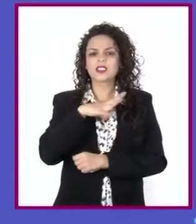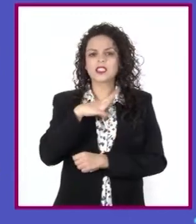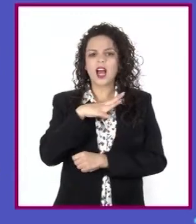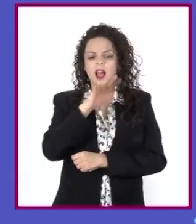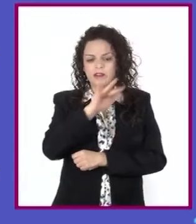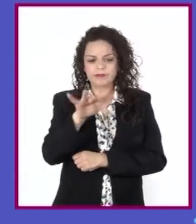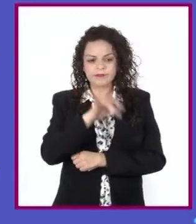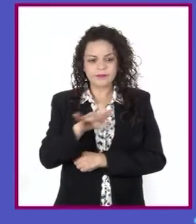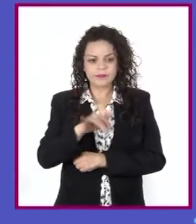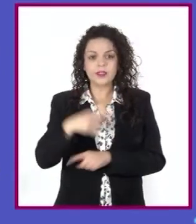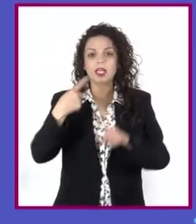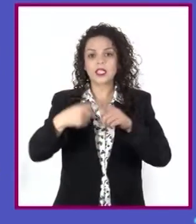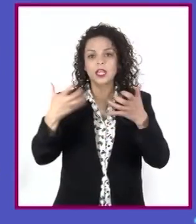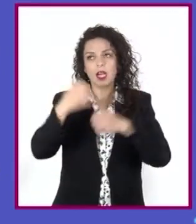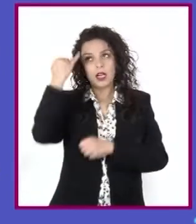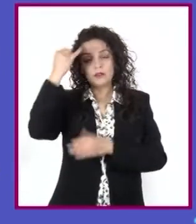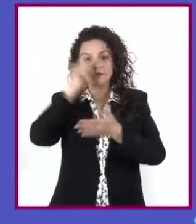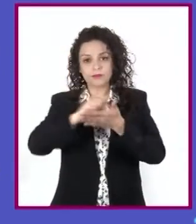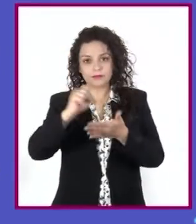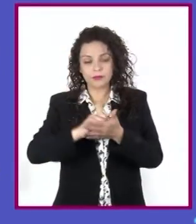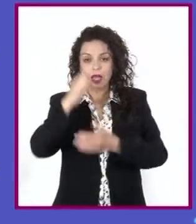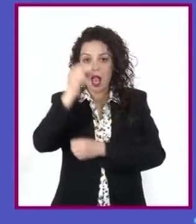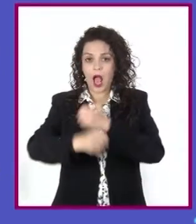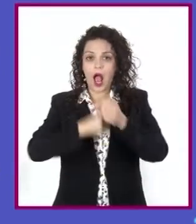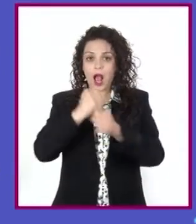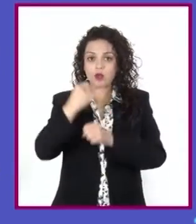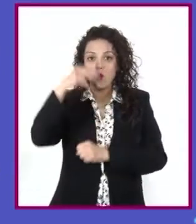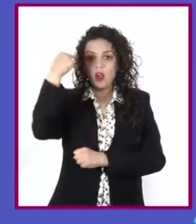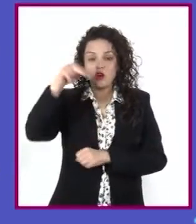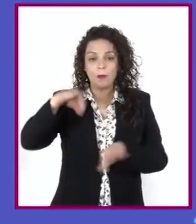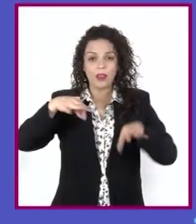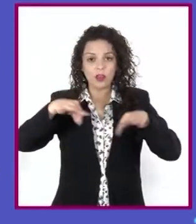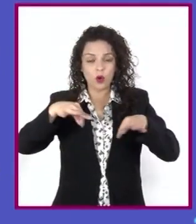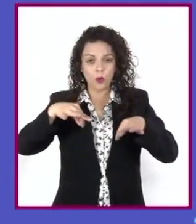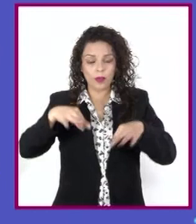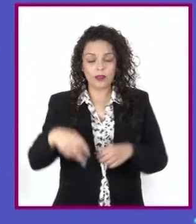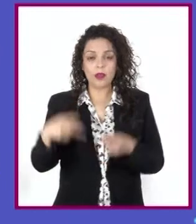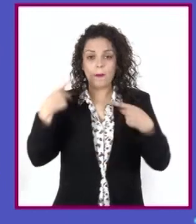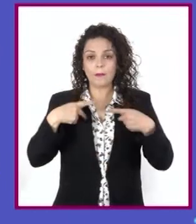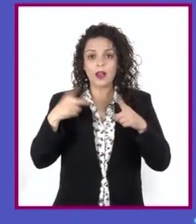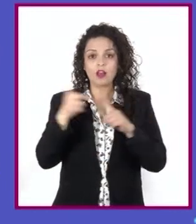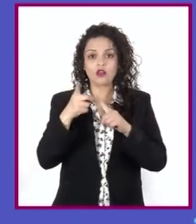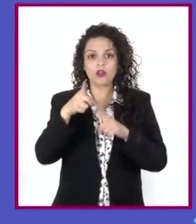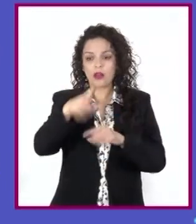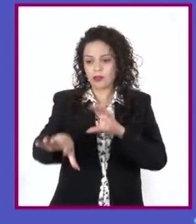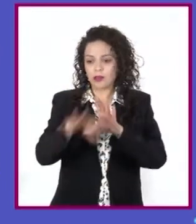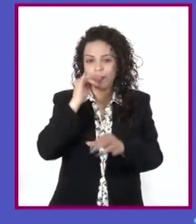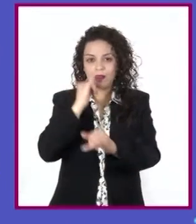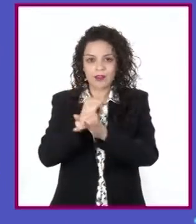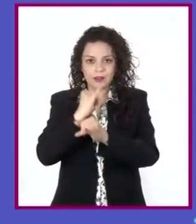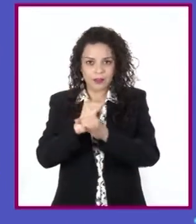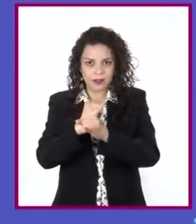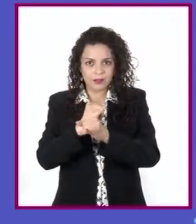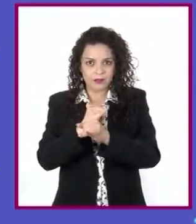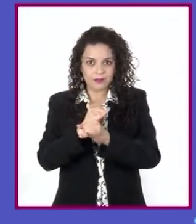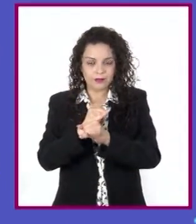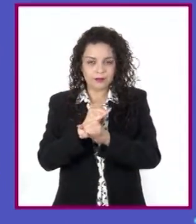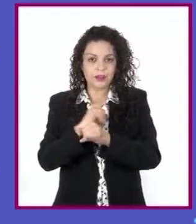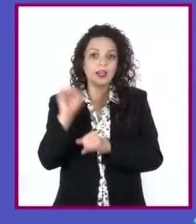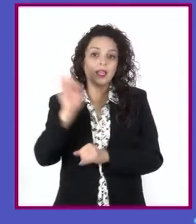el autor, año y título del documento, el nombre del sitio de donde se obtuvo, en caso de